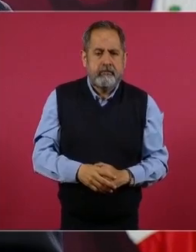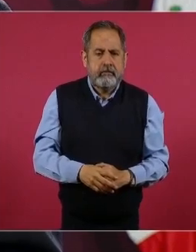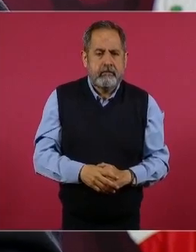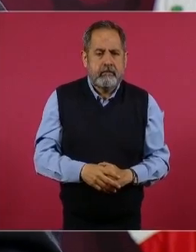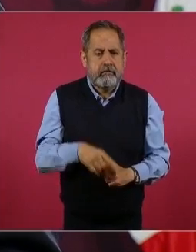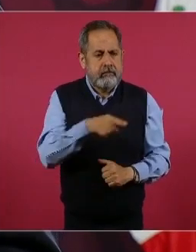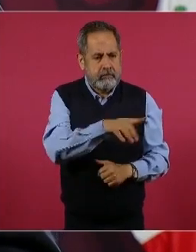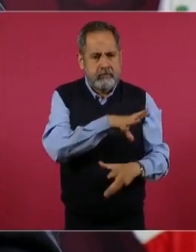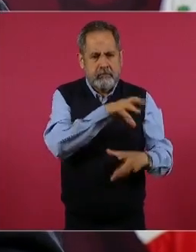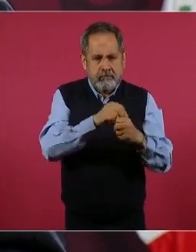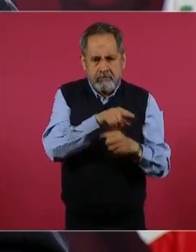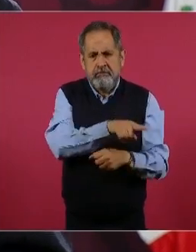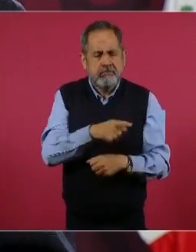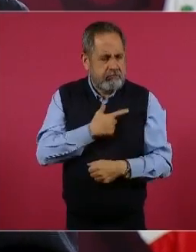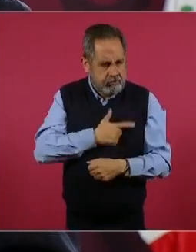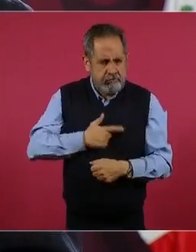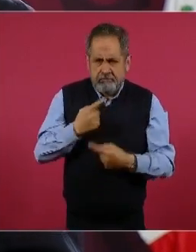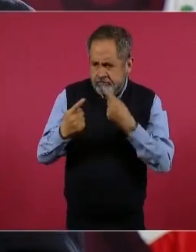es partidario del diálogo.